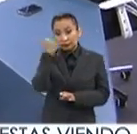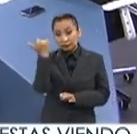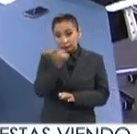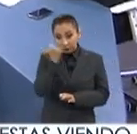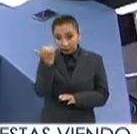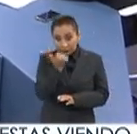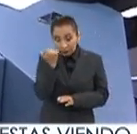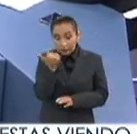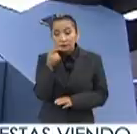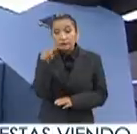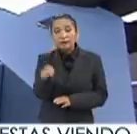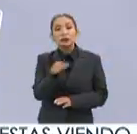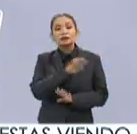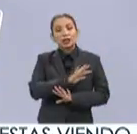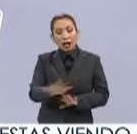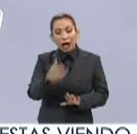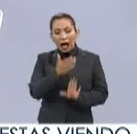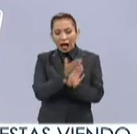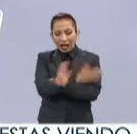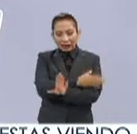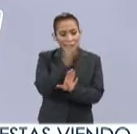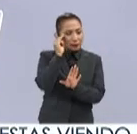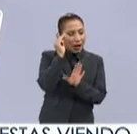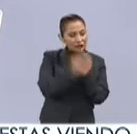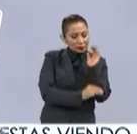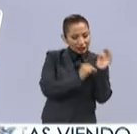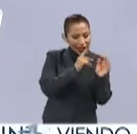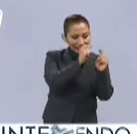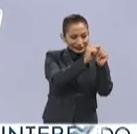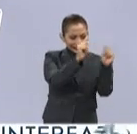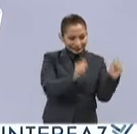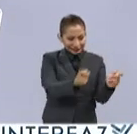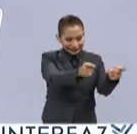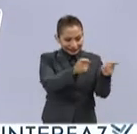estudiante que ha cursado su maestría y obtenido el grado,